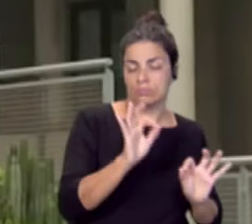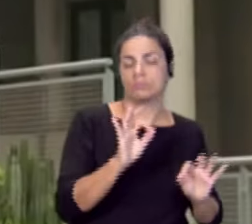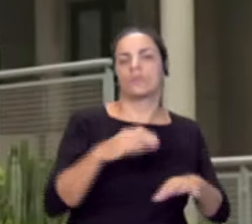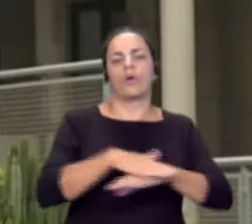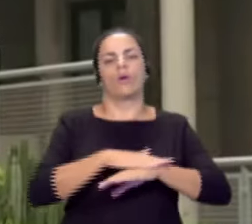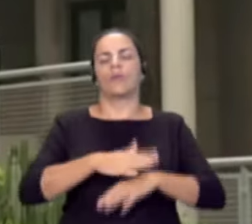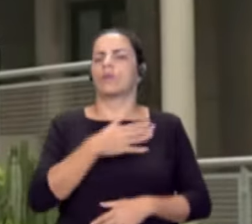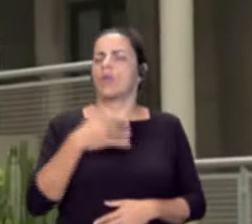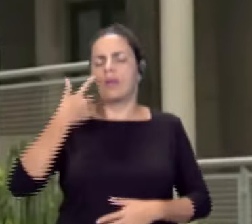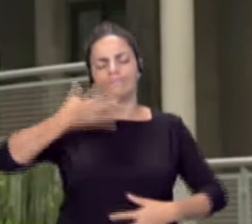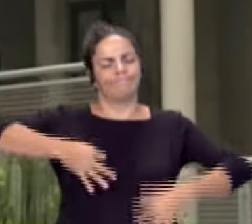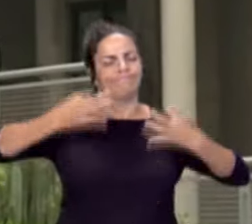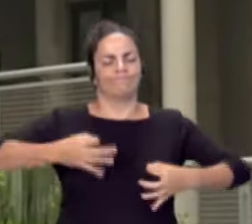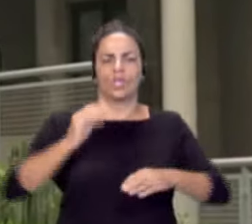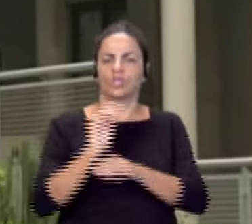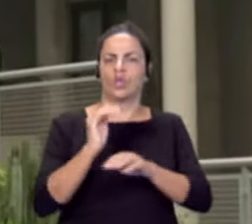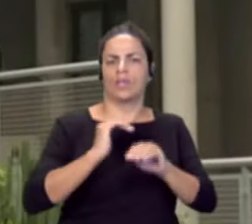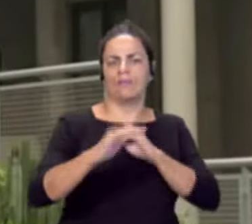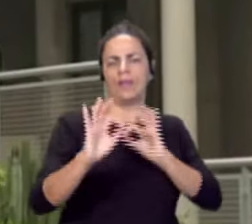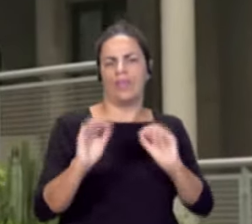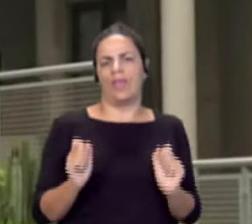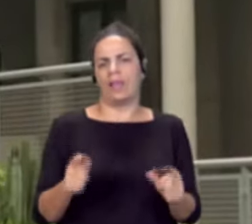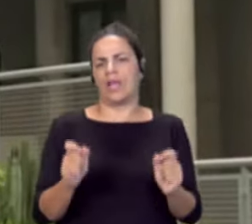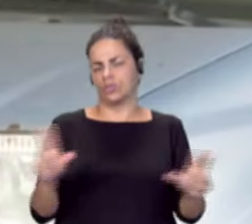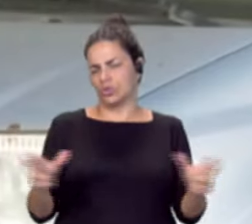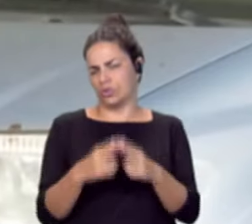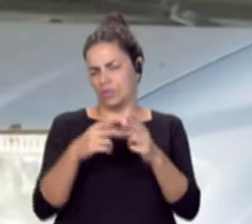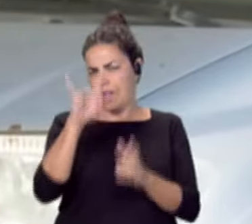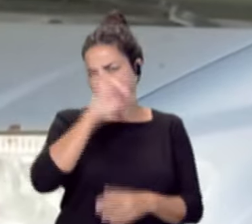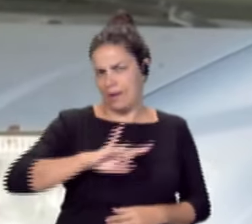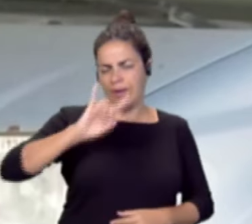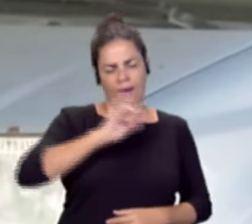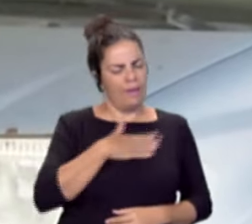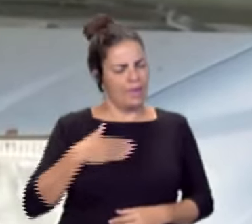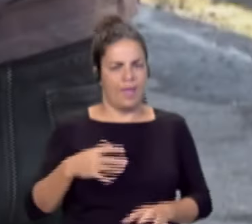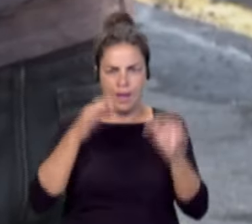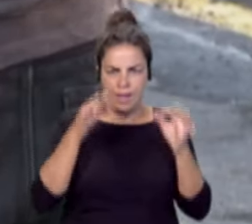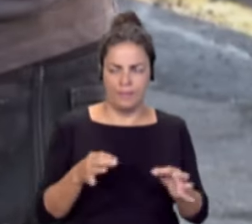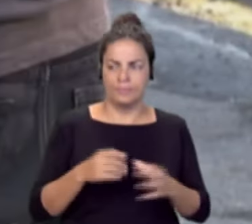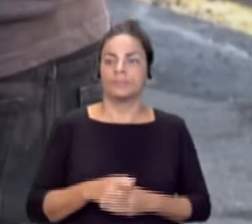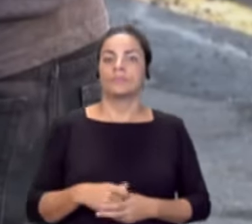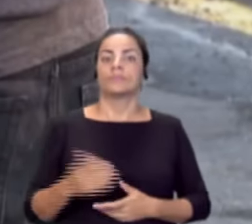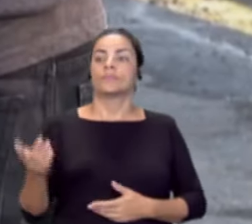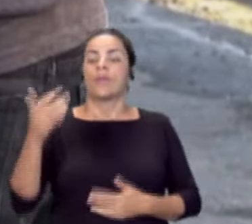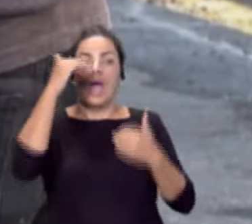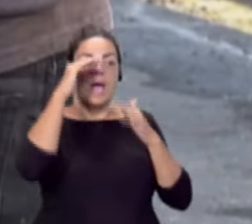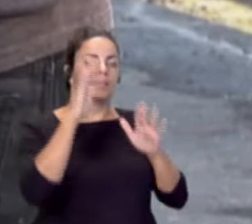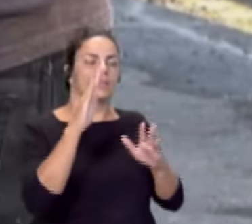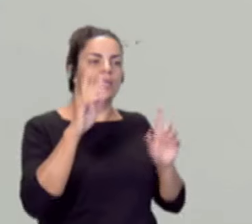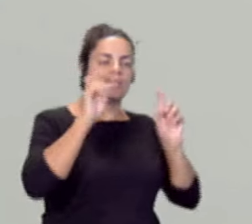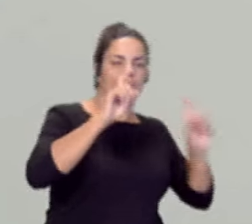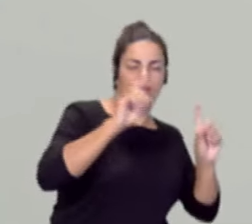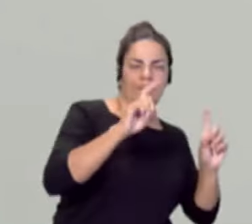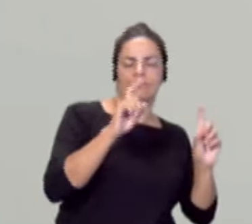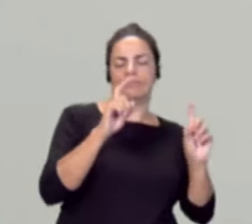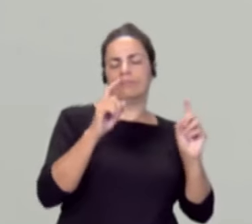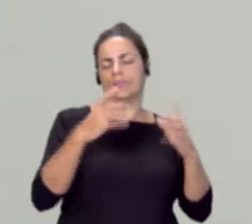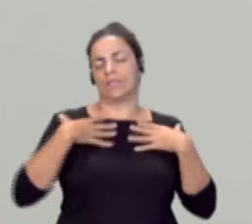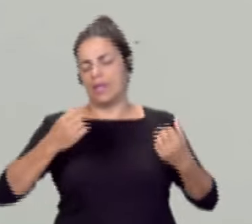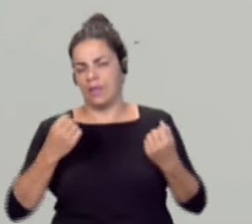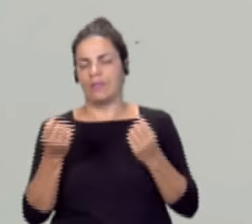dicho, la sostenibilidad del gasto social en el archipiélago. Atender sanidad, educación, bienestar social. Y le hemos